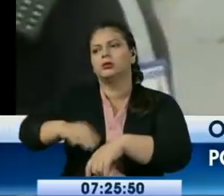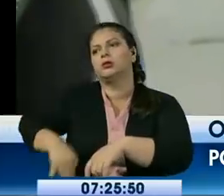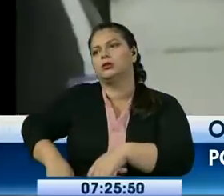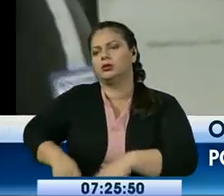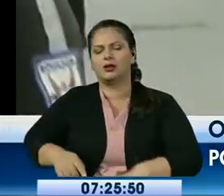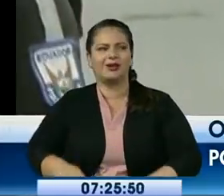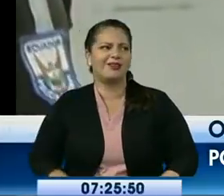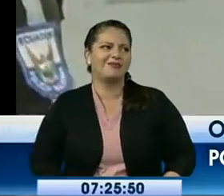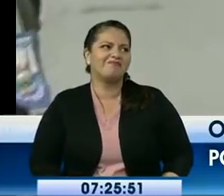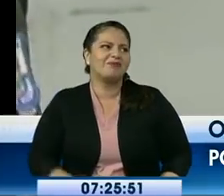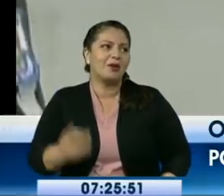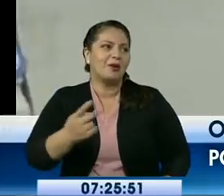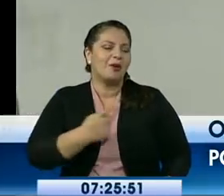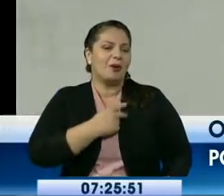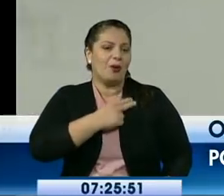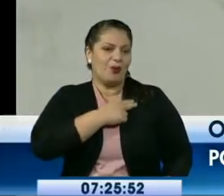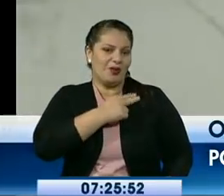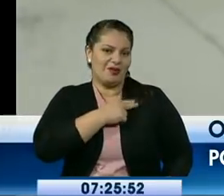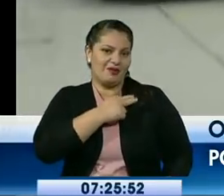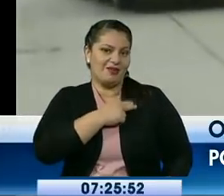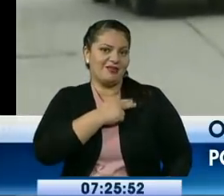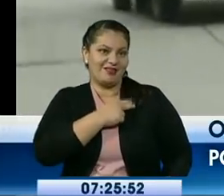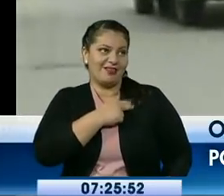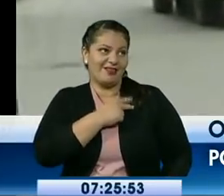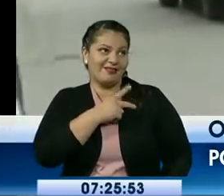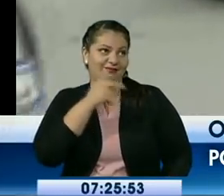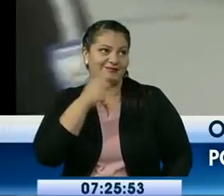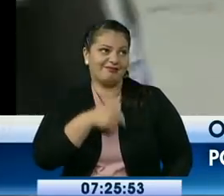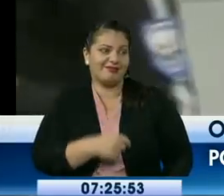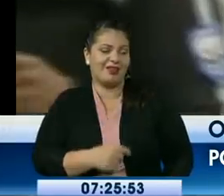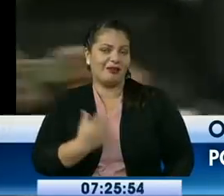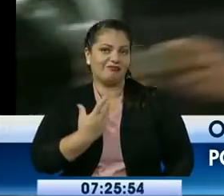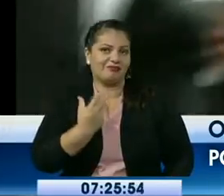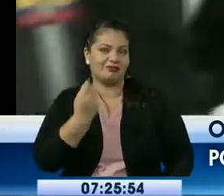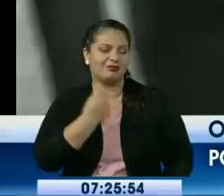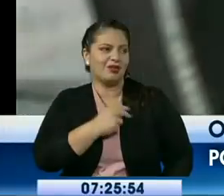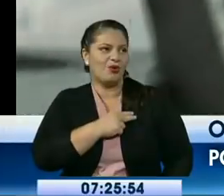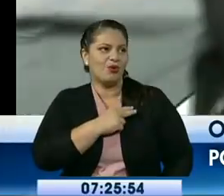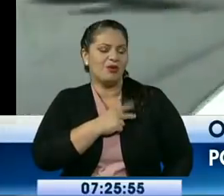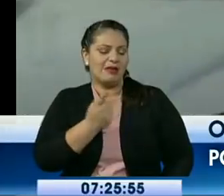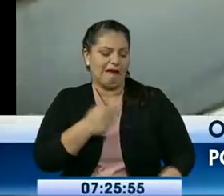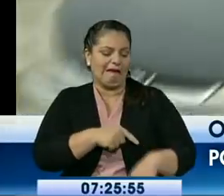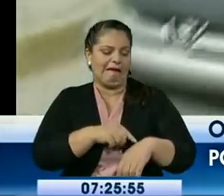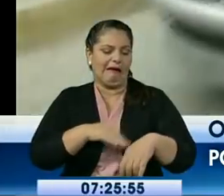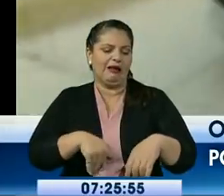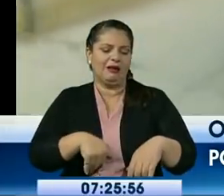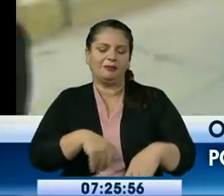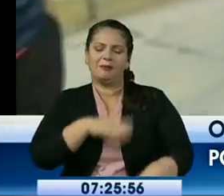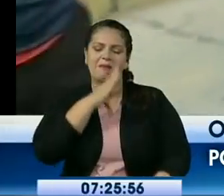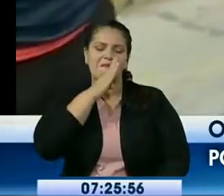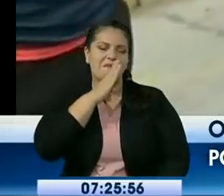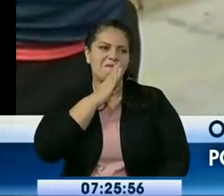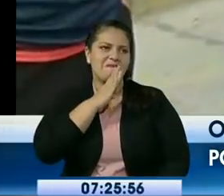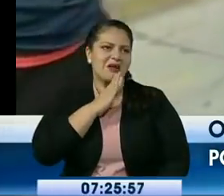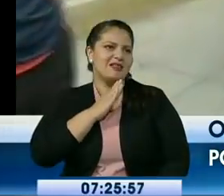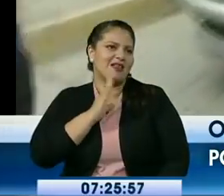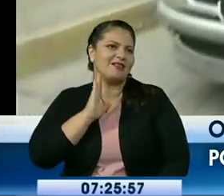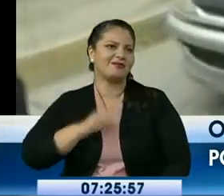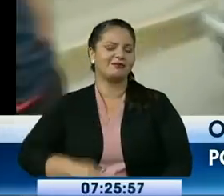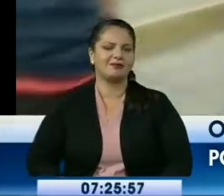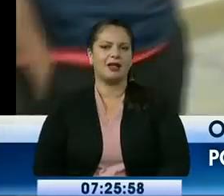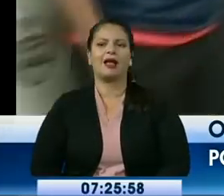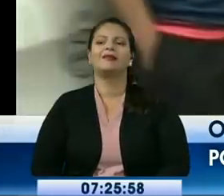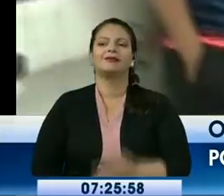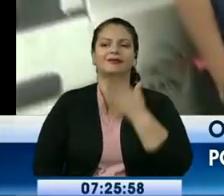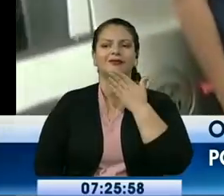un poquito de tiempo, pero ya, pues, es para bien nuestro, ¿verdad? Excelente, muchísimas gracias. Vamos a dialogar en este momento